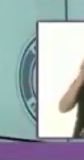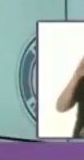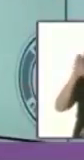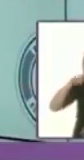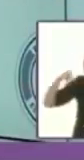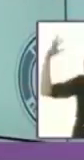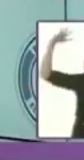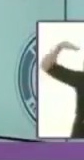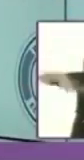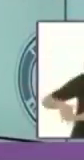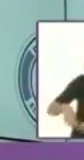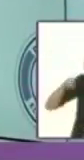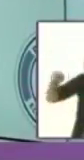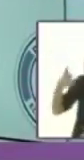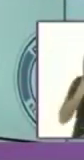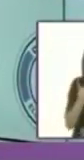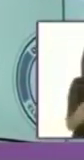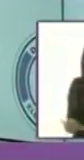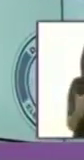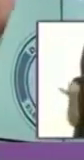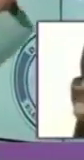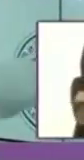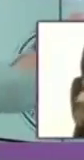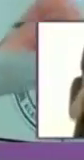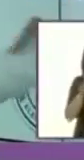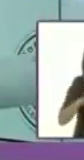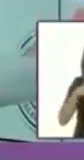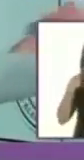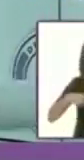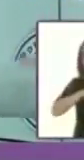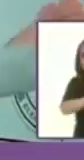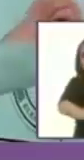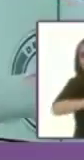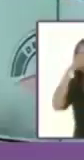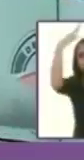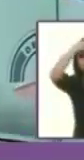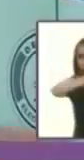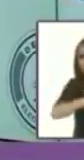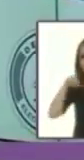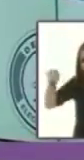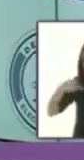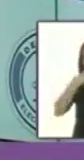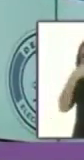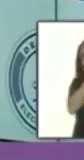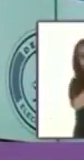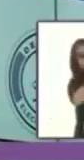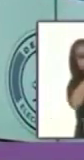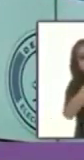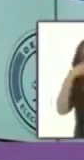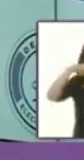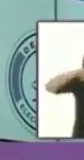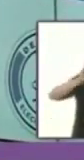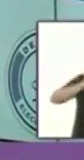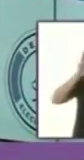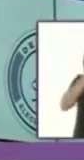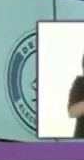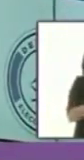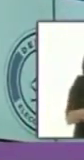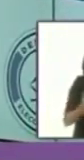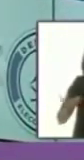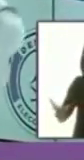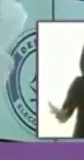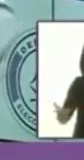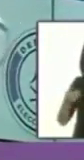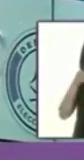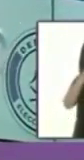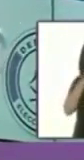Purificación, ni Marco Rascón, ni la independiente que mencionabas, que ya ni me acordaba de Lorena Osornia. Que ahí